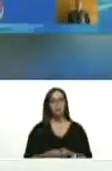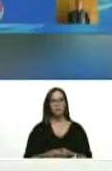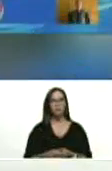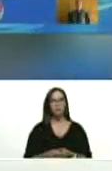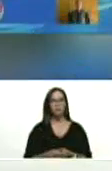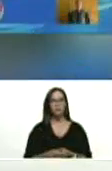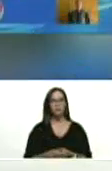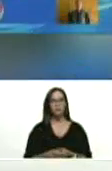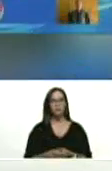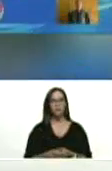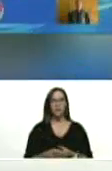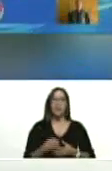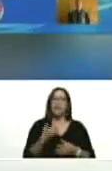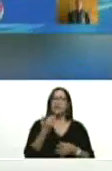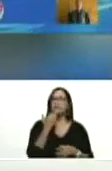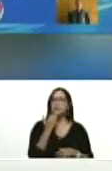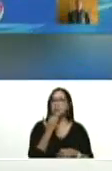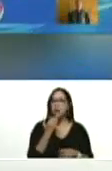Si algo